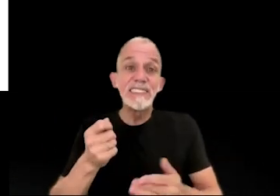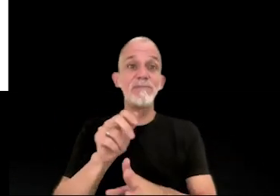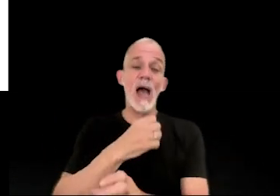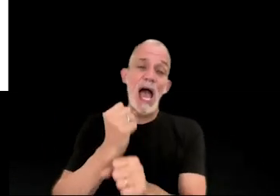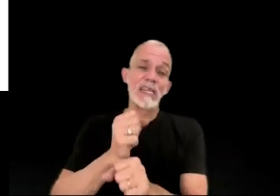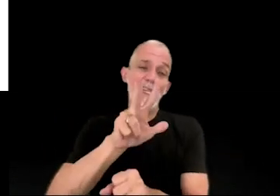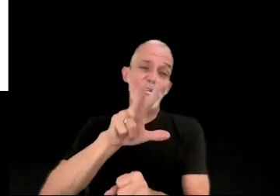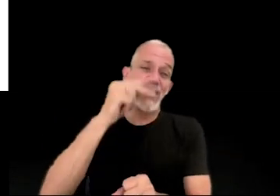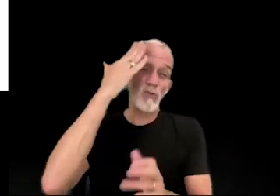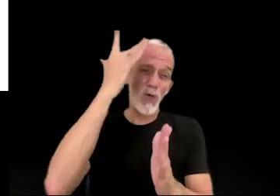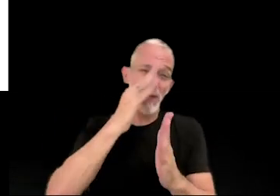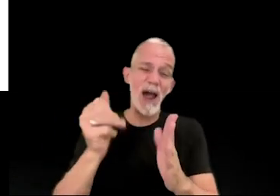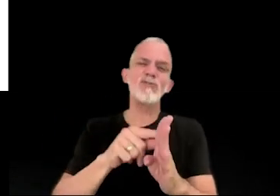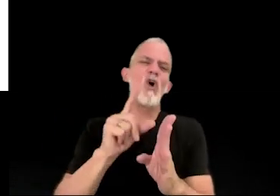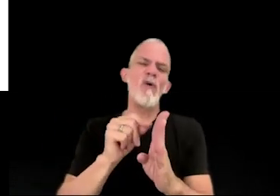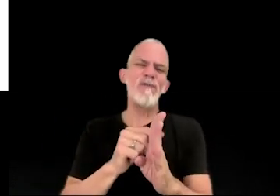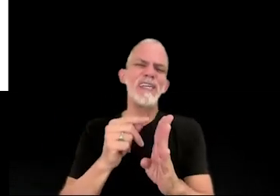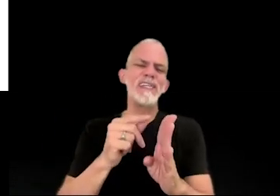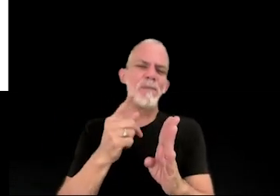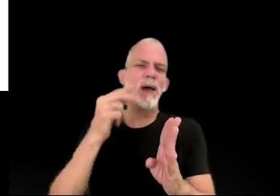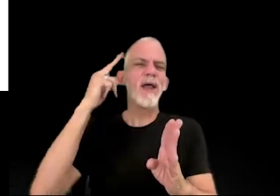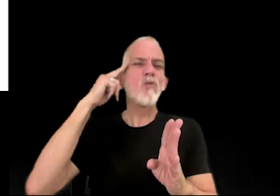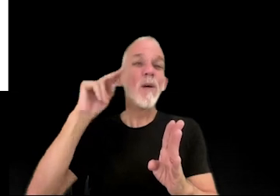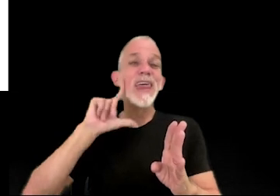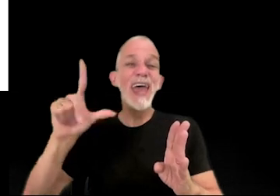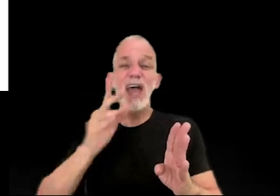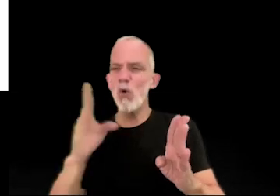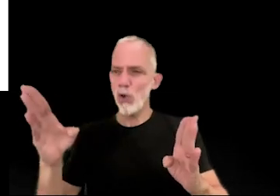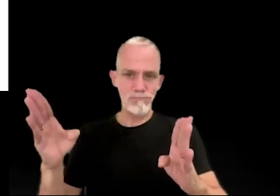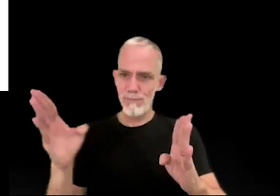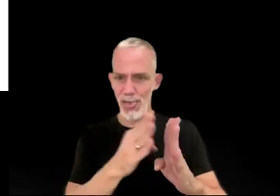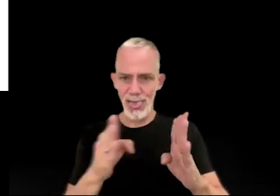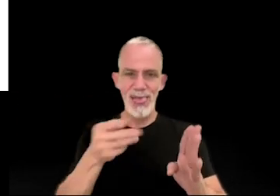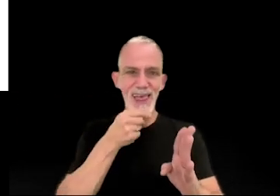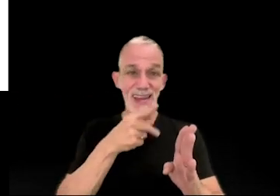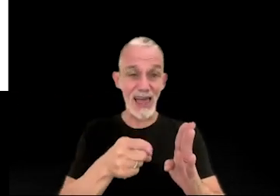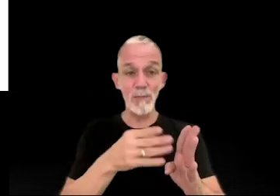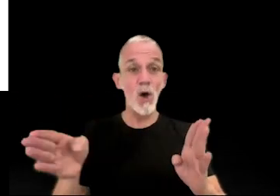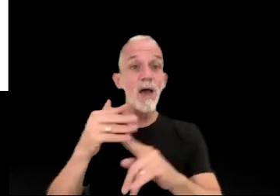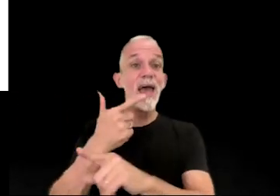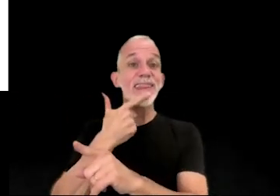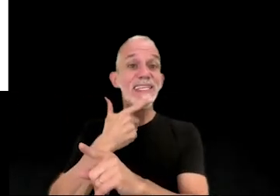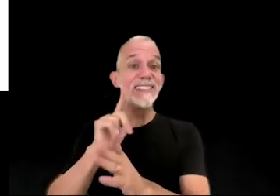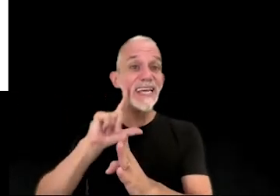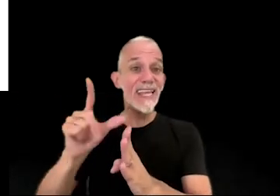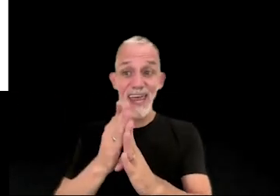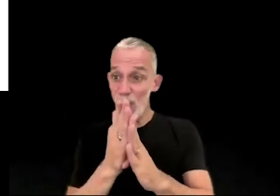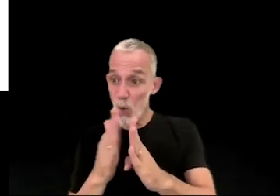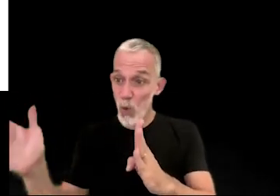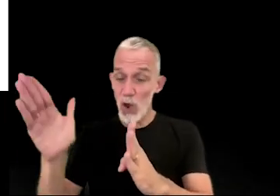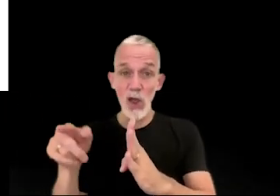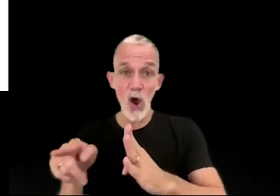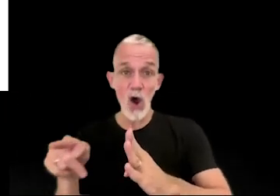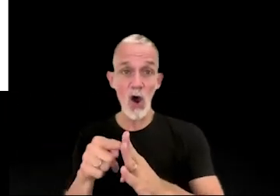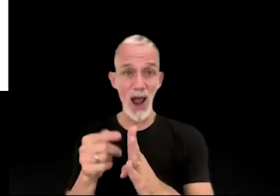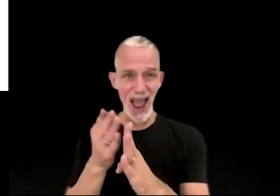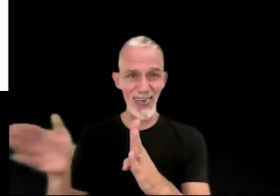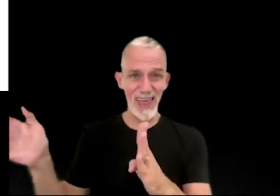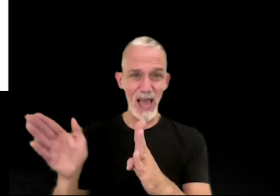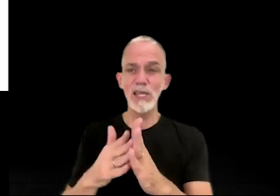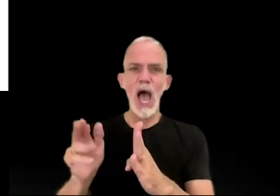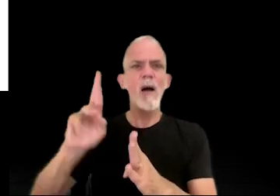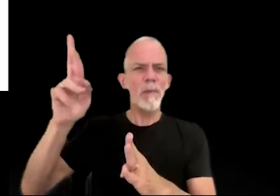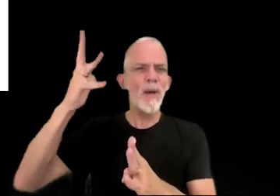o en una fecha anterior al 9/7 no lo tuviera, pero si a partir del 17/7 está en condiciones porque tiene una autorización